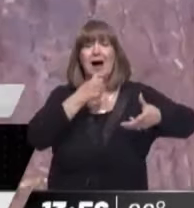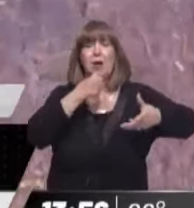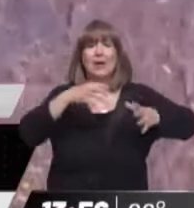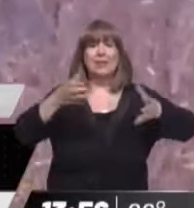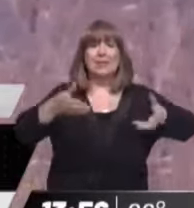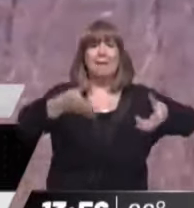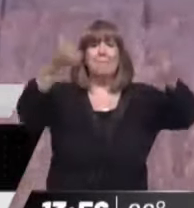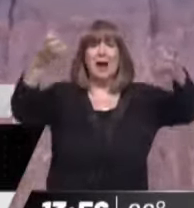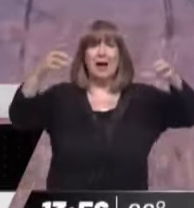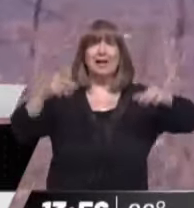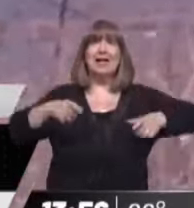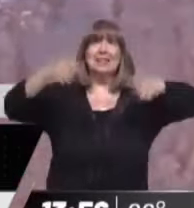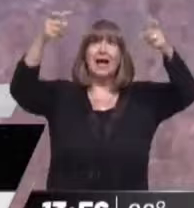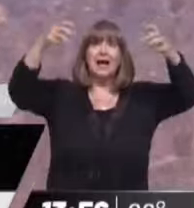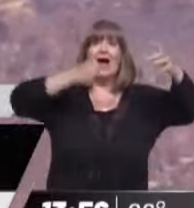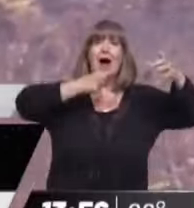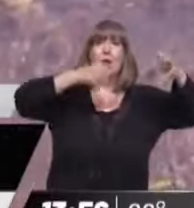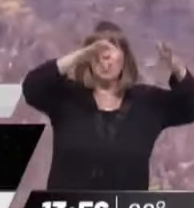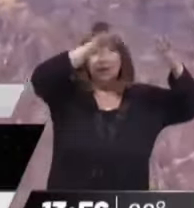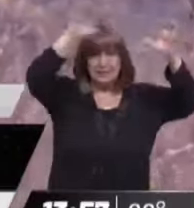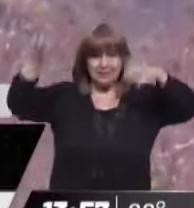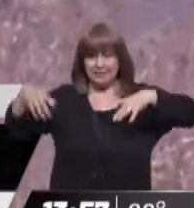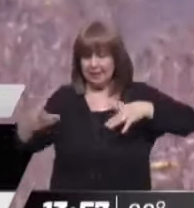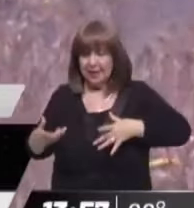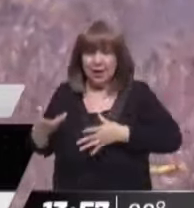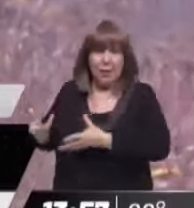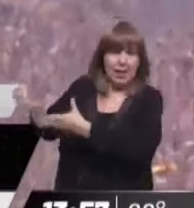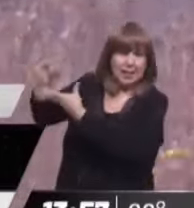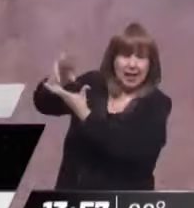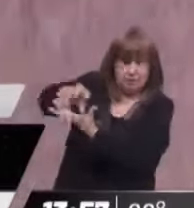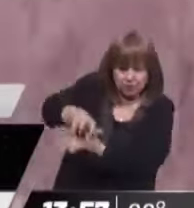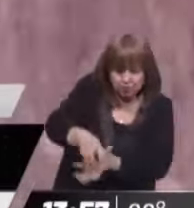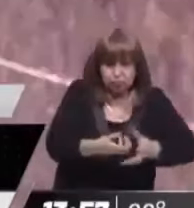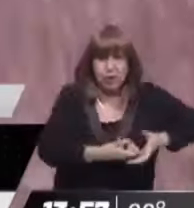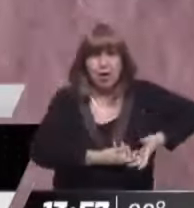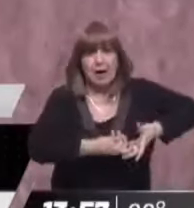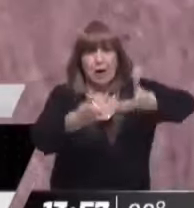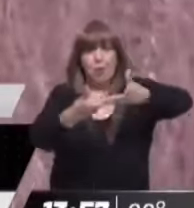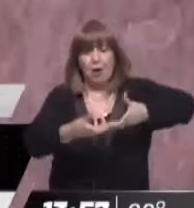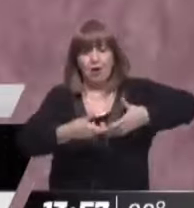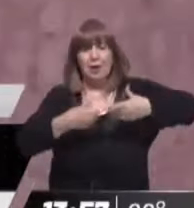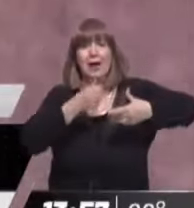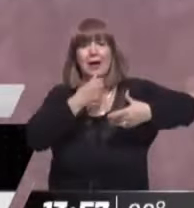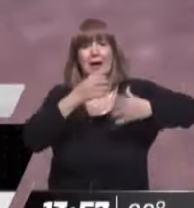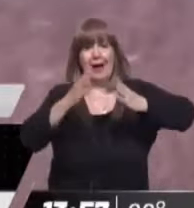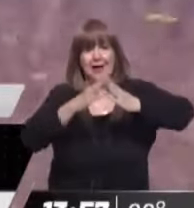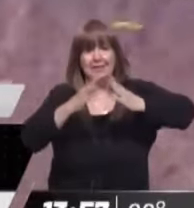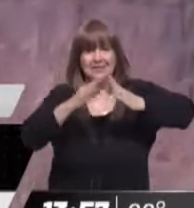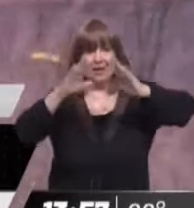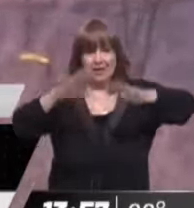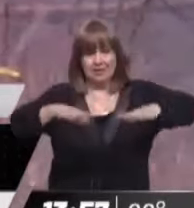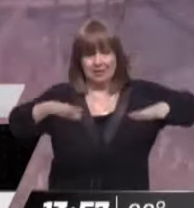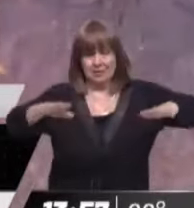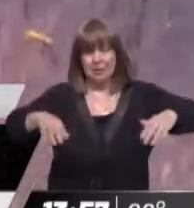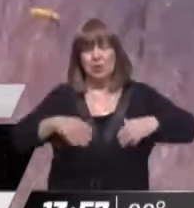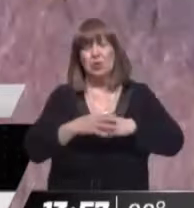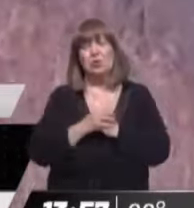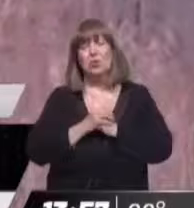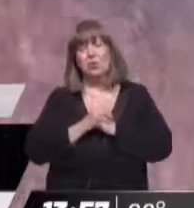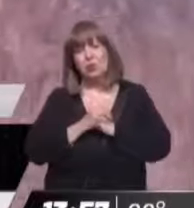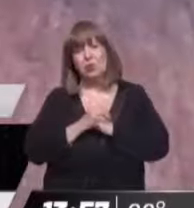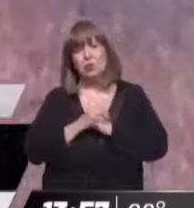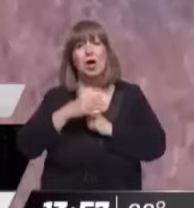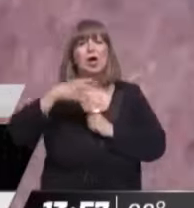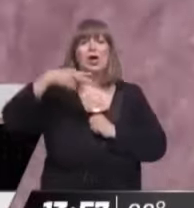tapa del tanque de agua y están metiendo baldes para arrojar agua y principalmente mojar la zona. Es muy